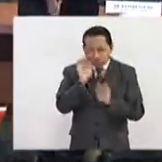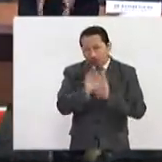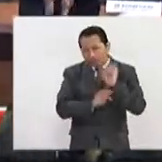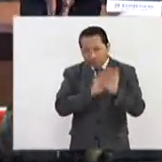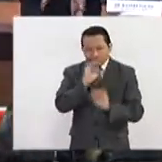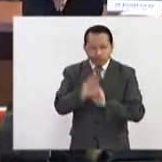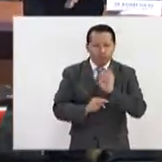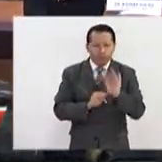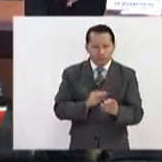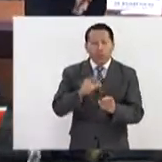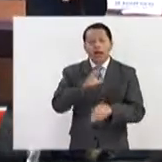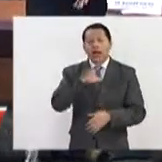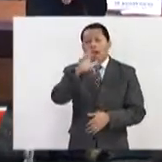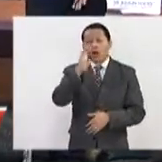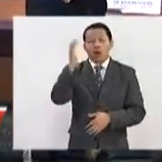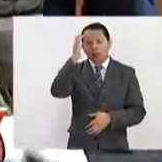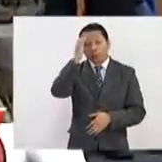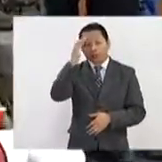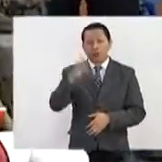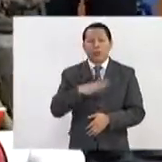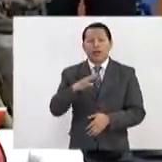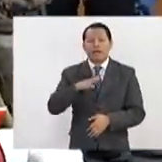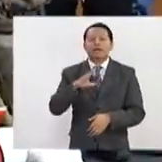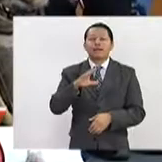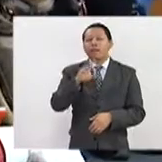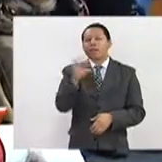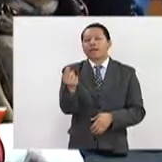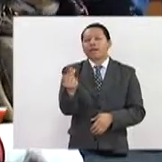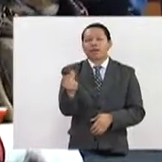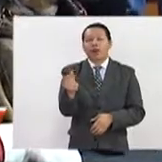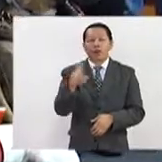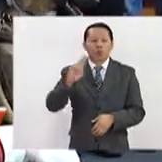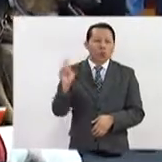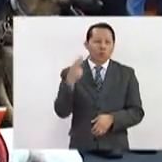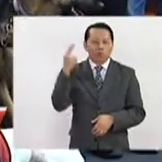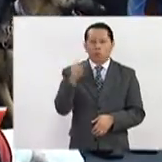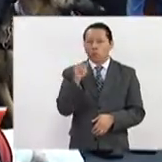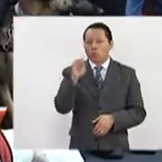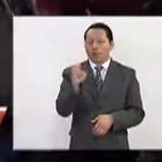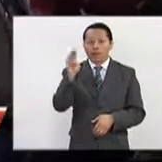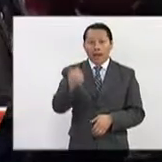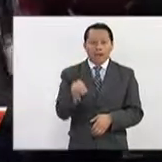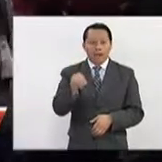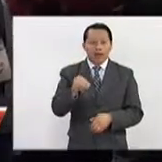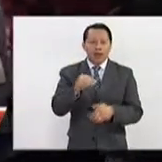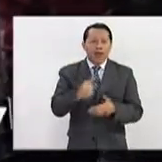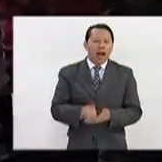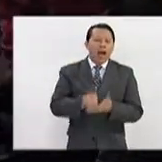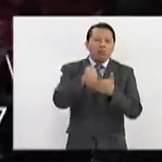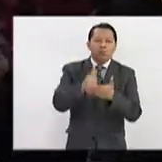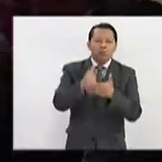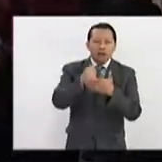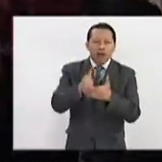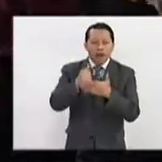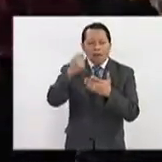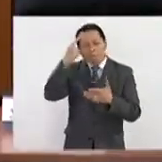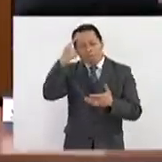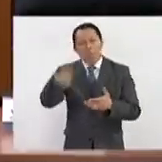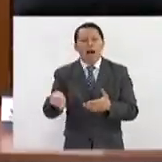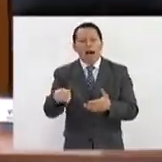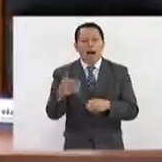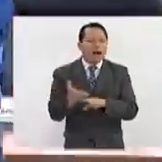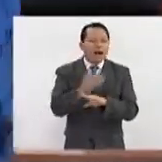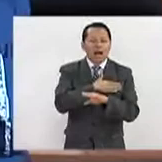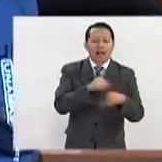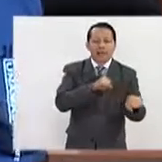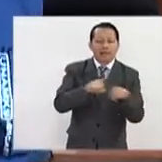compañía, se dio un reconocimiento a los binomios caninos de la Universidad Nacional Autónoma de México que ayudaron precisamente también en